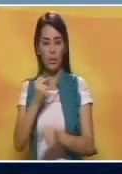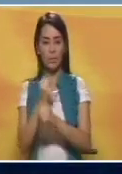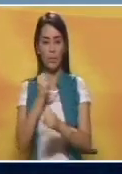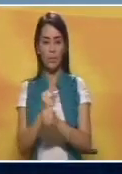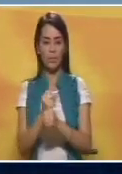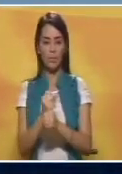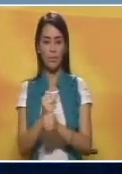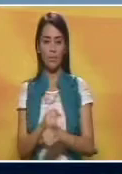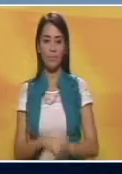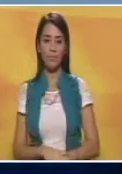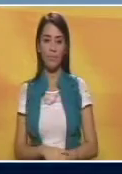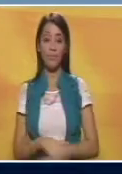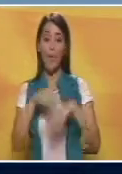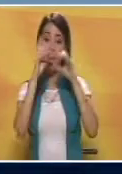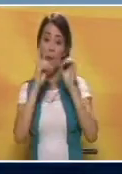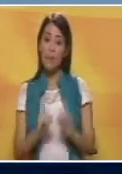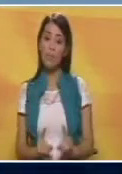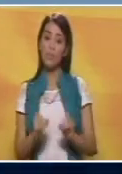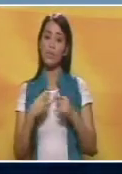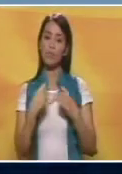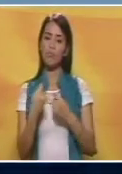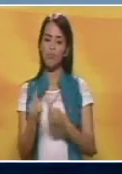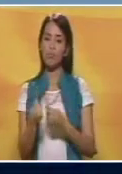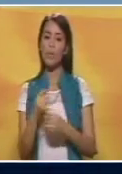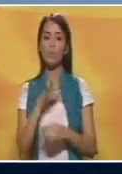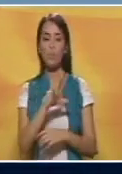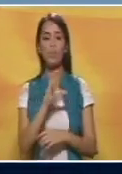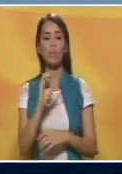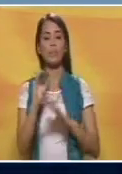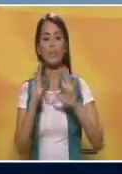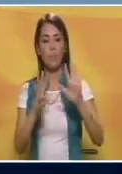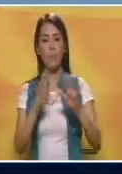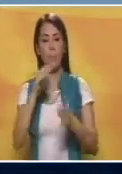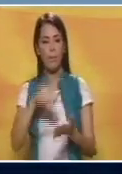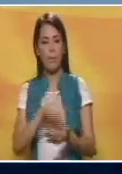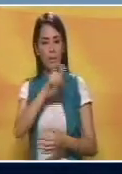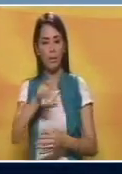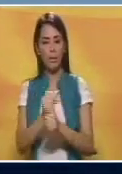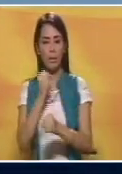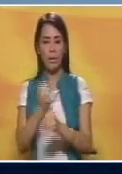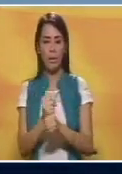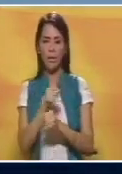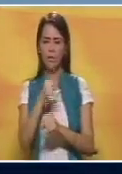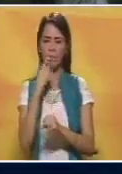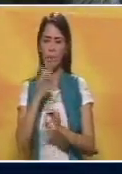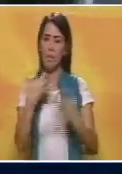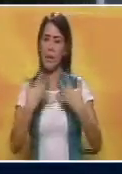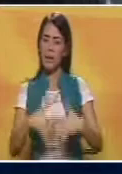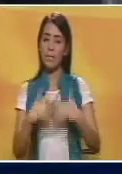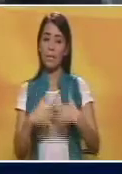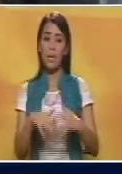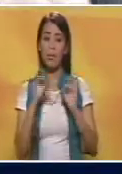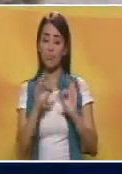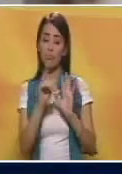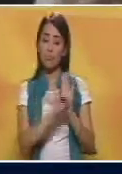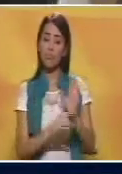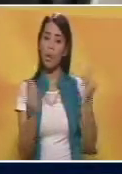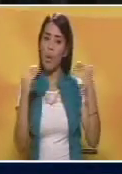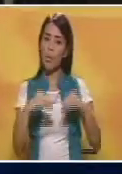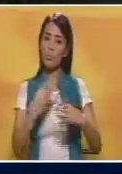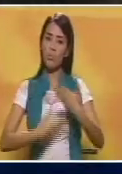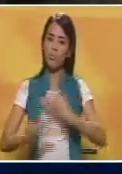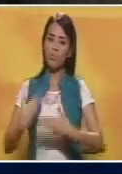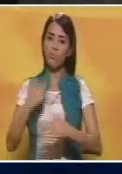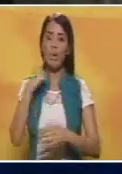atrasados la decisión beneficia a cerca de 59 mil empleados que alegan que la empresa no cumplió el acuerdo colectivo negociado en